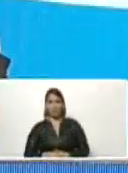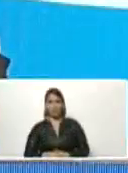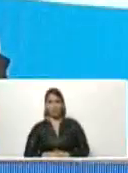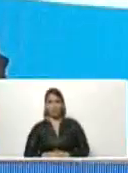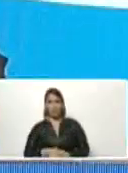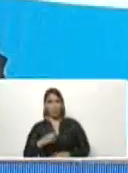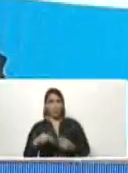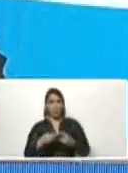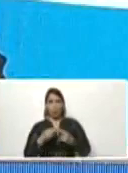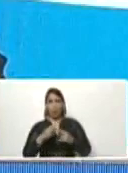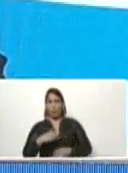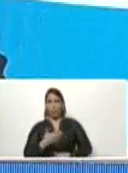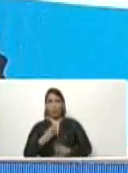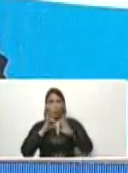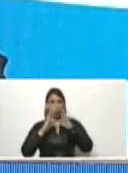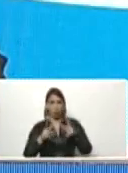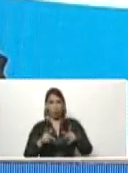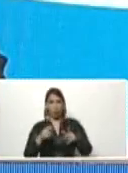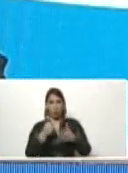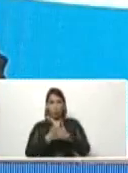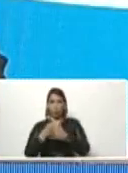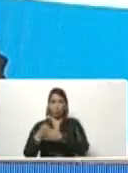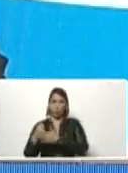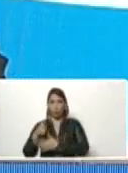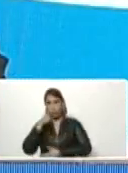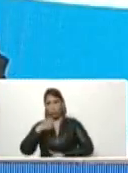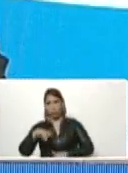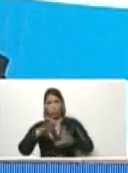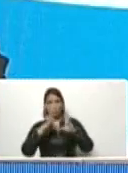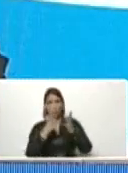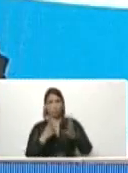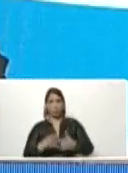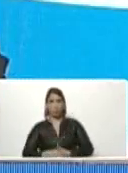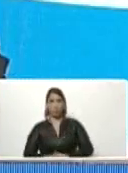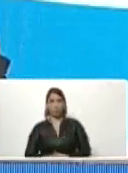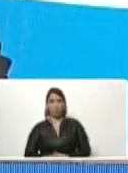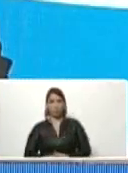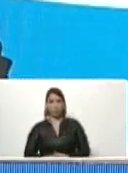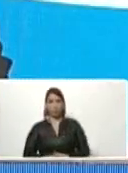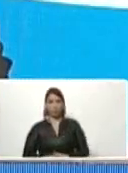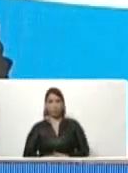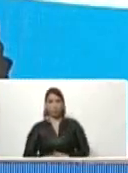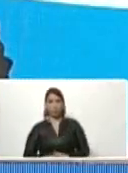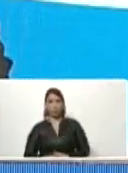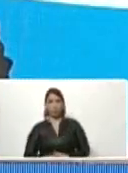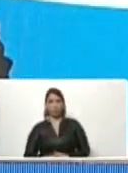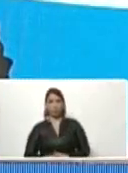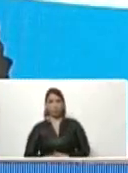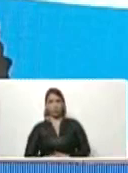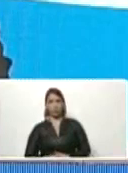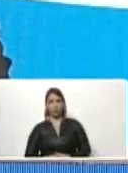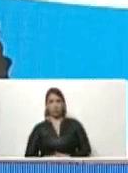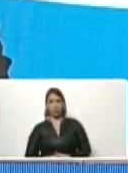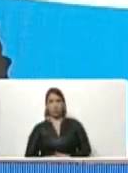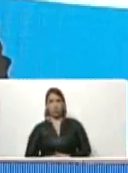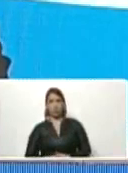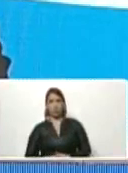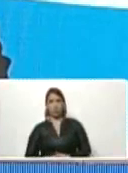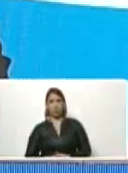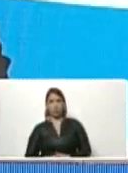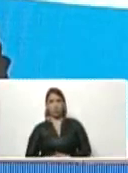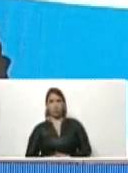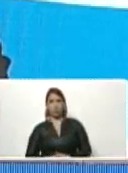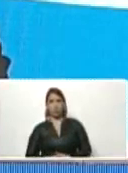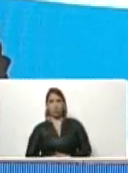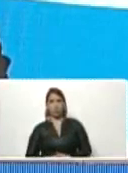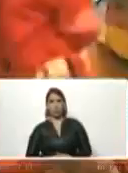jamás en la lucha de los pueblos del mundo. Por ahí vía Bolívar, ¿vale? Entre el público,